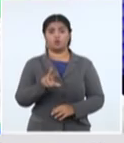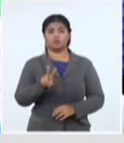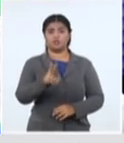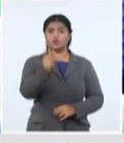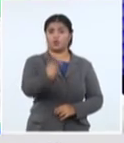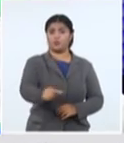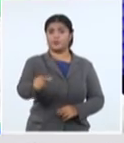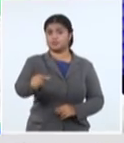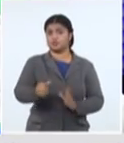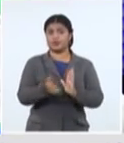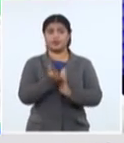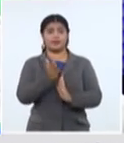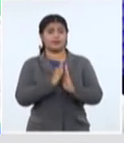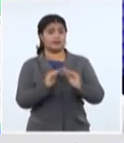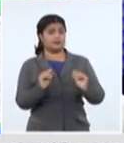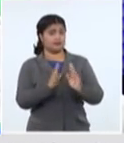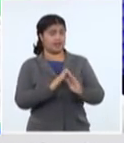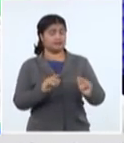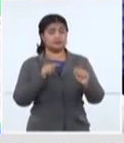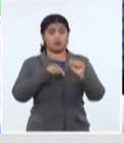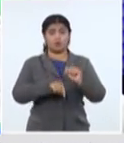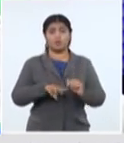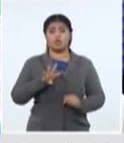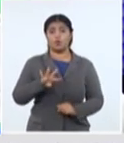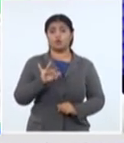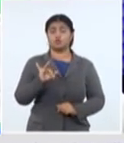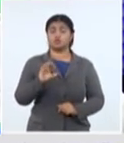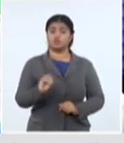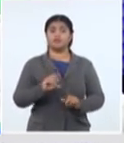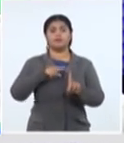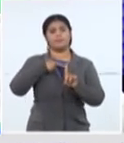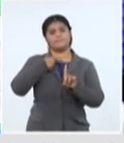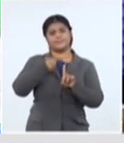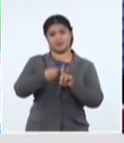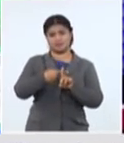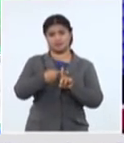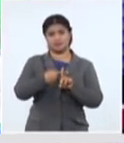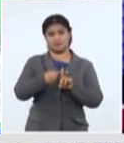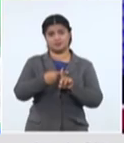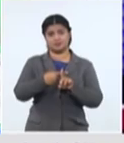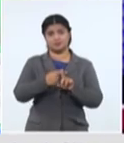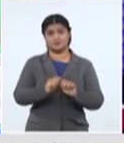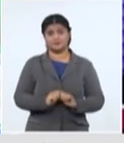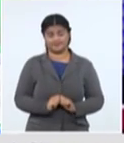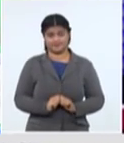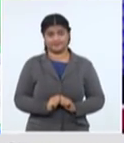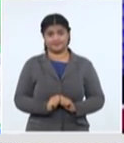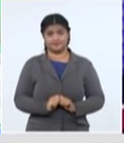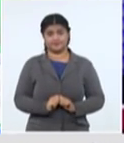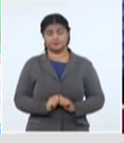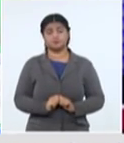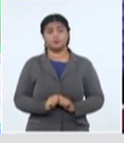470 más que los que se diagnosticaron ayer. Esto hace que el número